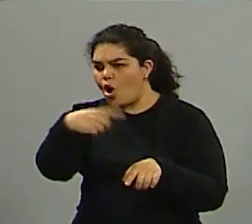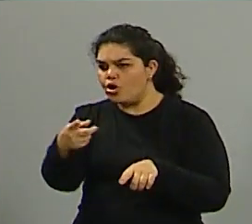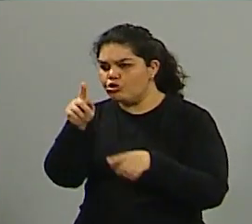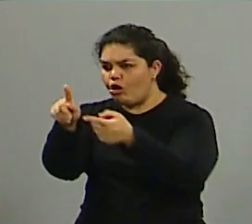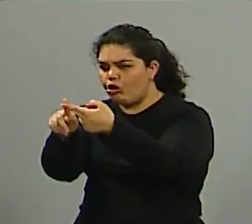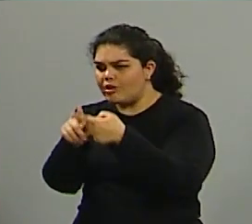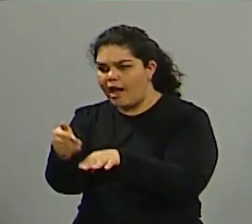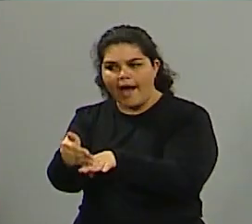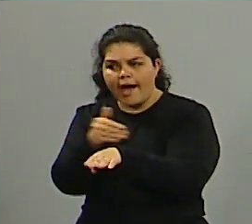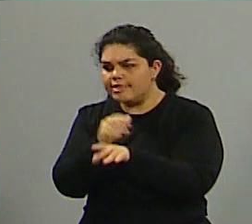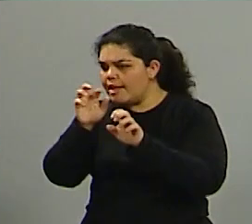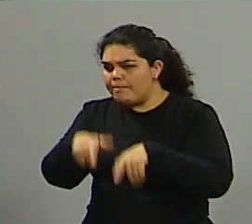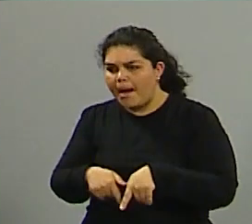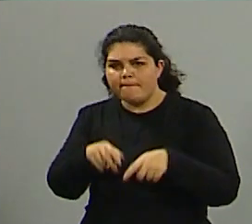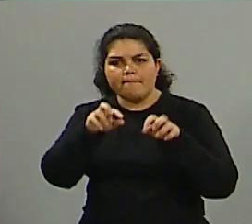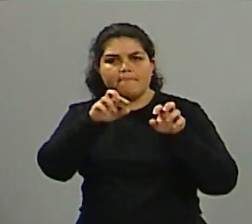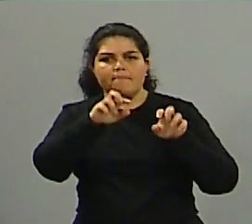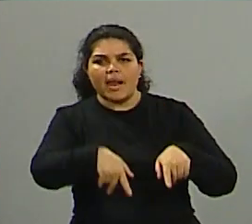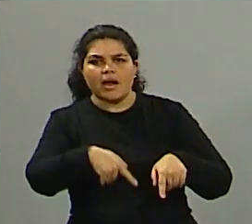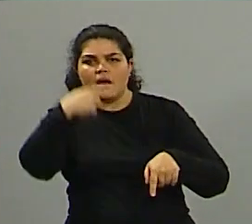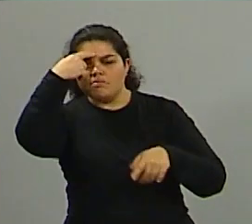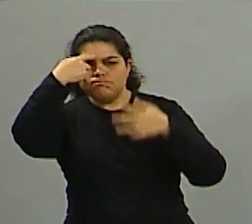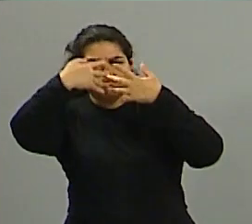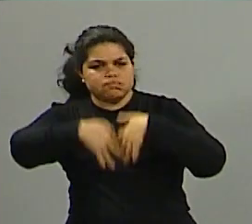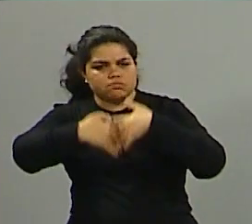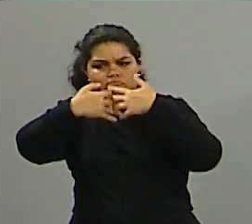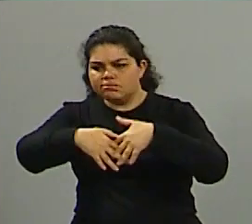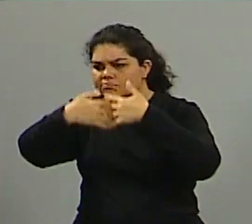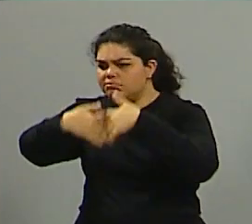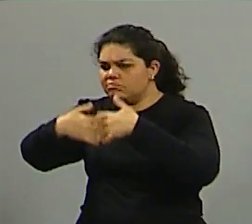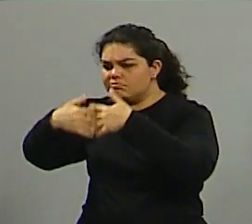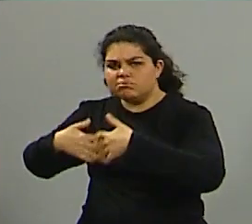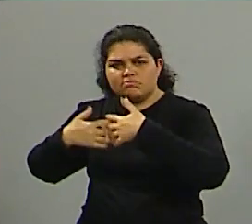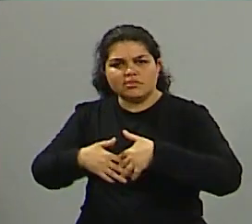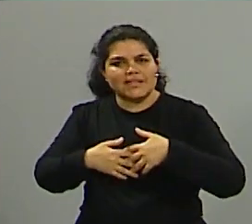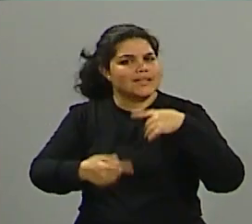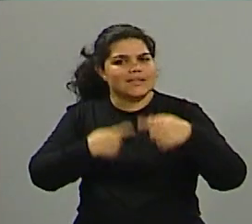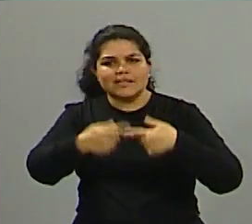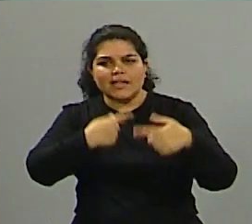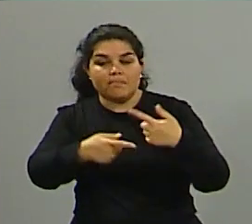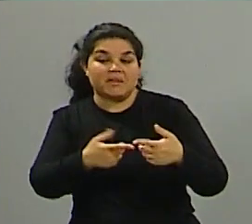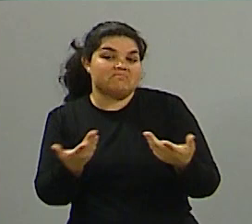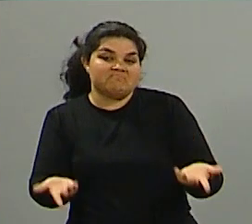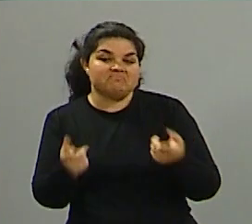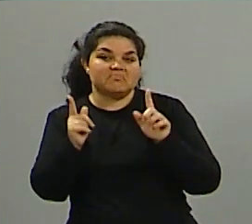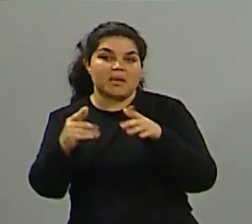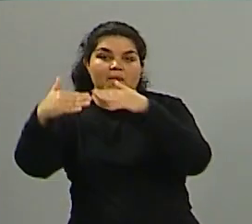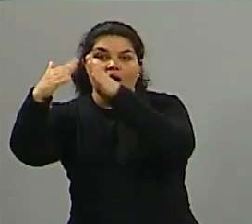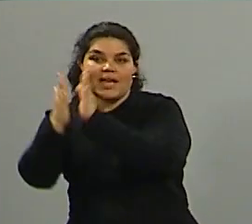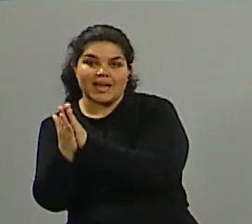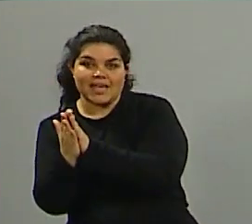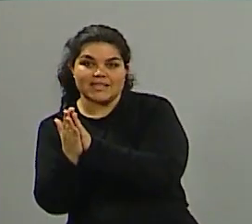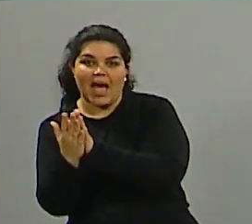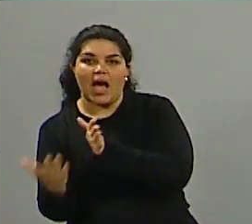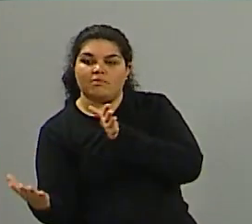dónde, y así automáticamente se gana el sector de la iglesia como aliado